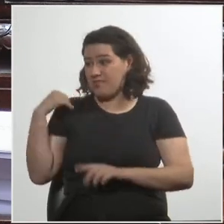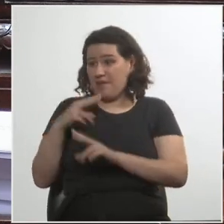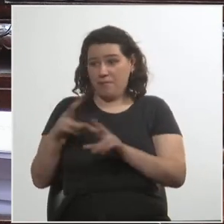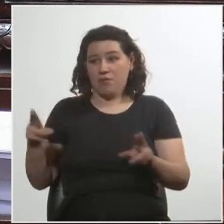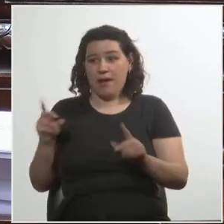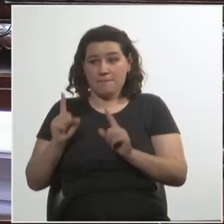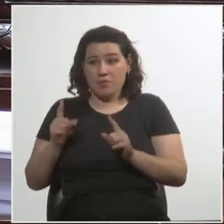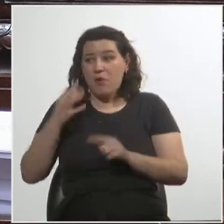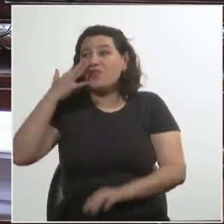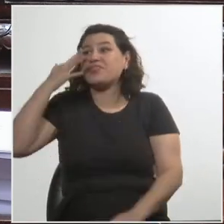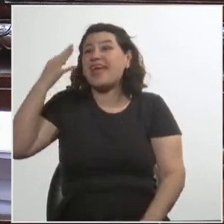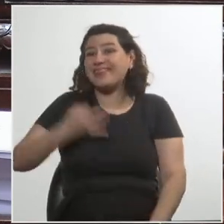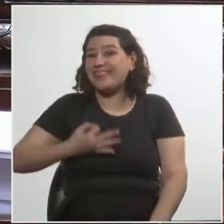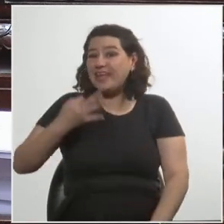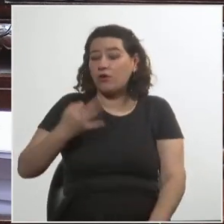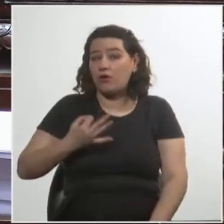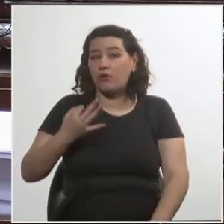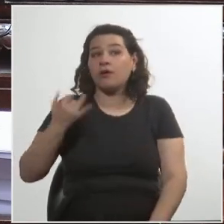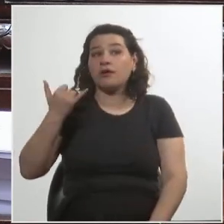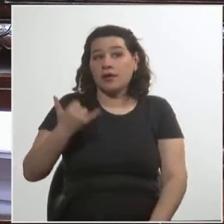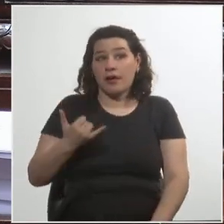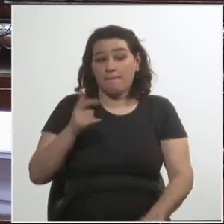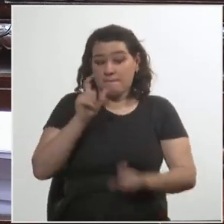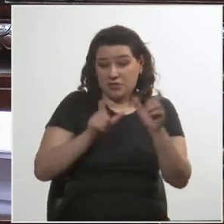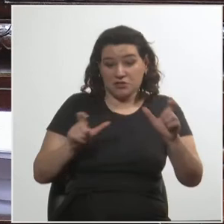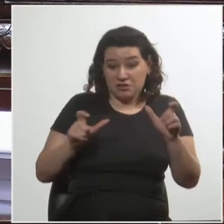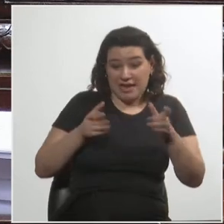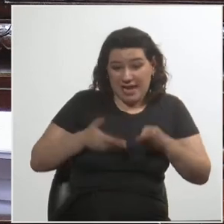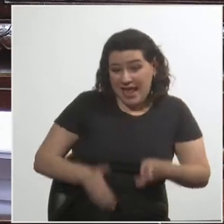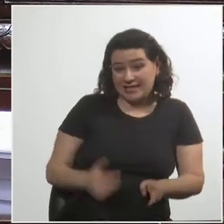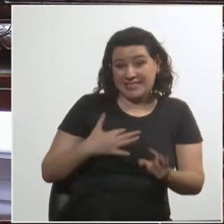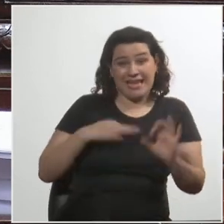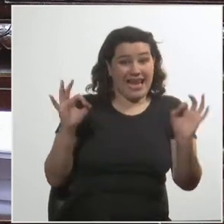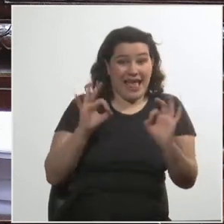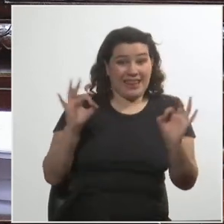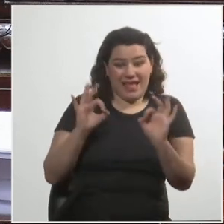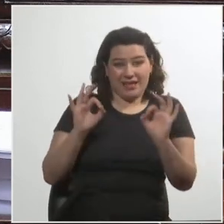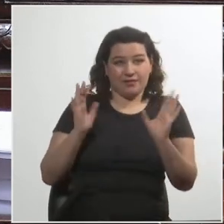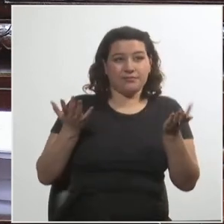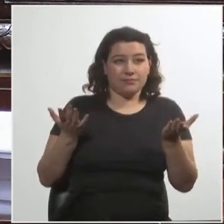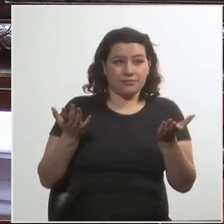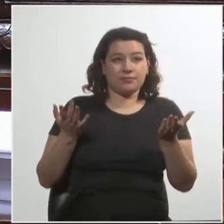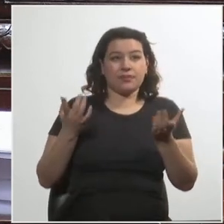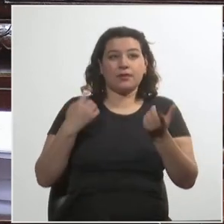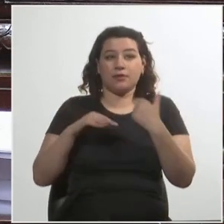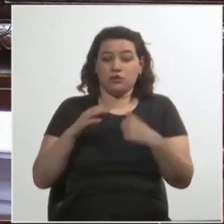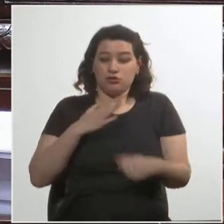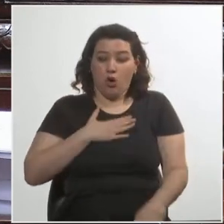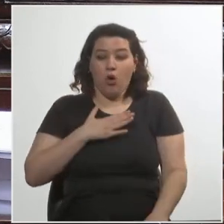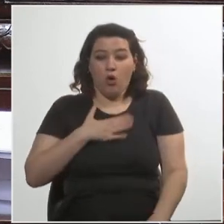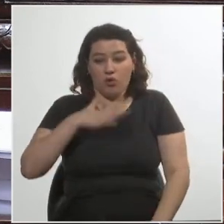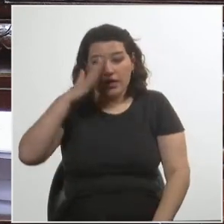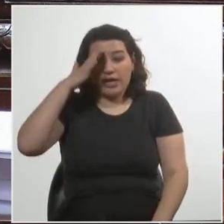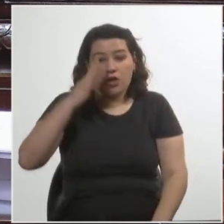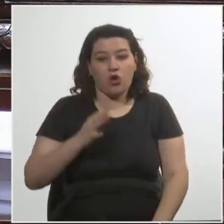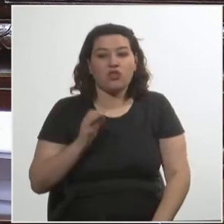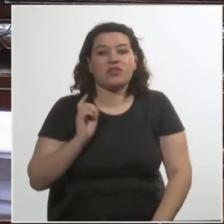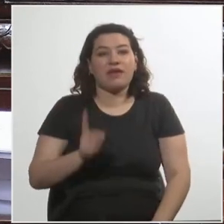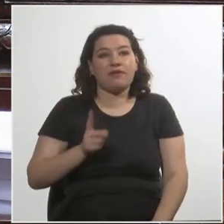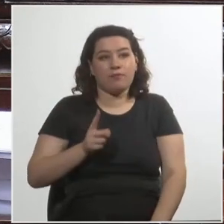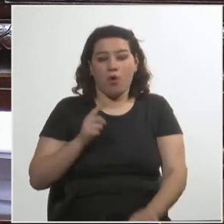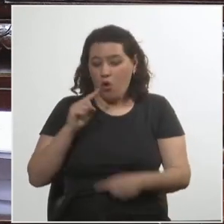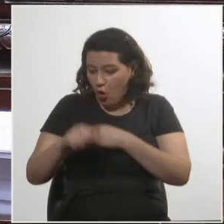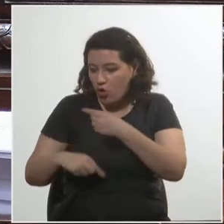testigos de la época y existimos Quienes no habíamos nacidos en la época pero yo estoy convencido de que tenemos que